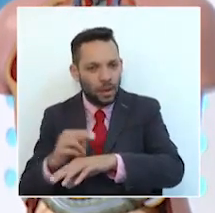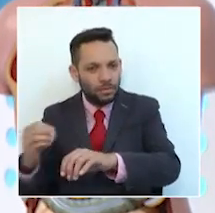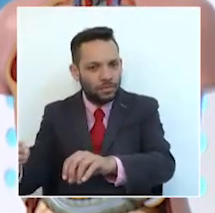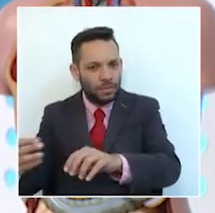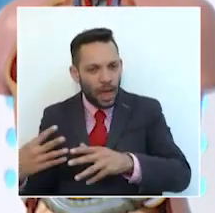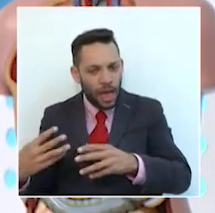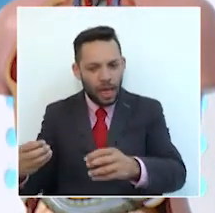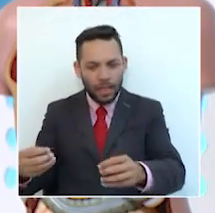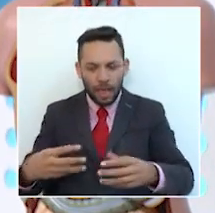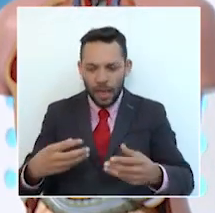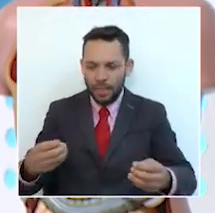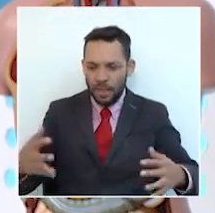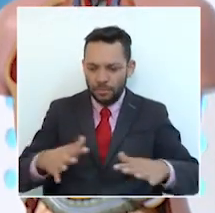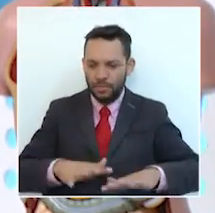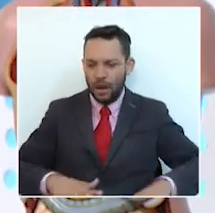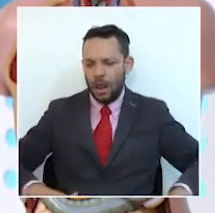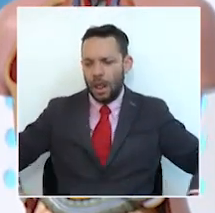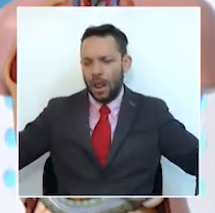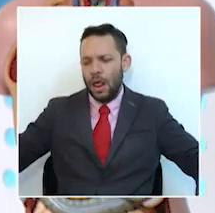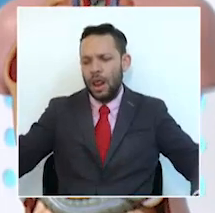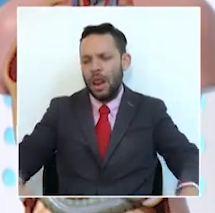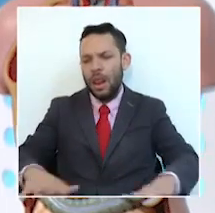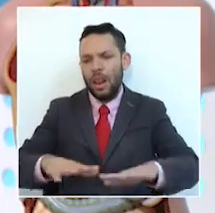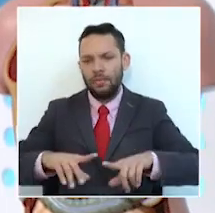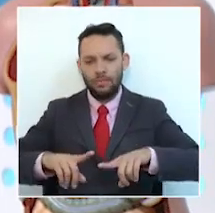ofrece como recursos terapéuticos